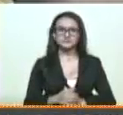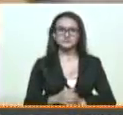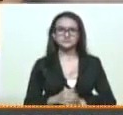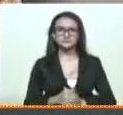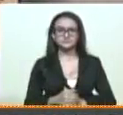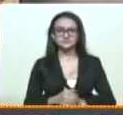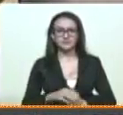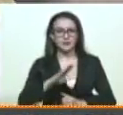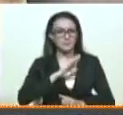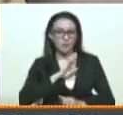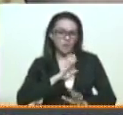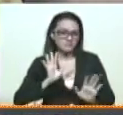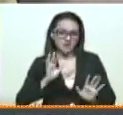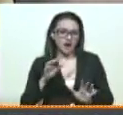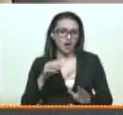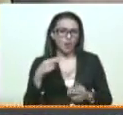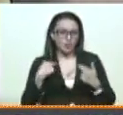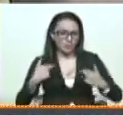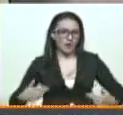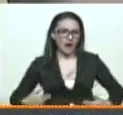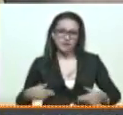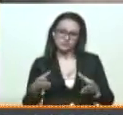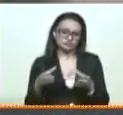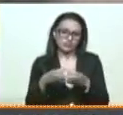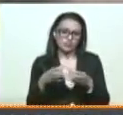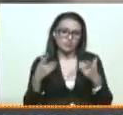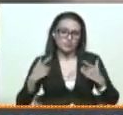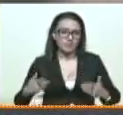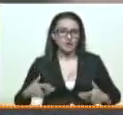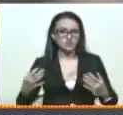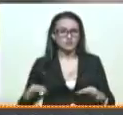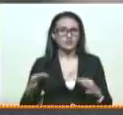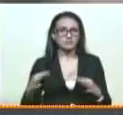propias de los seres humanos, de los grupos humanos.